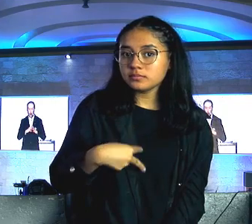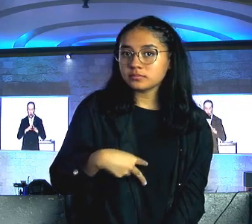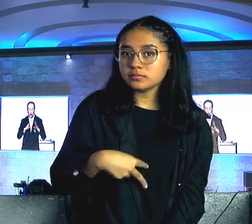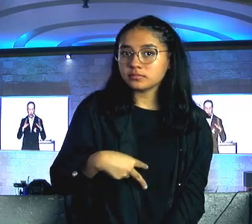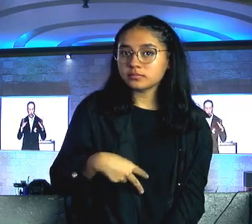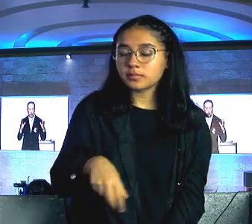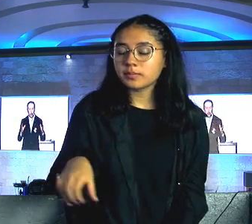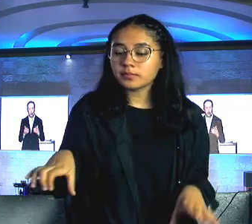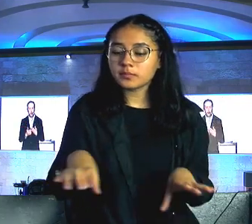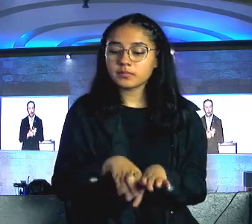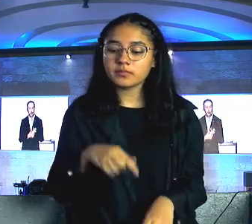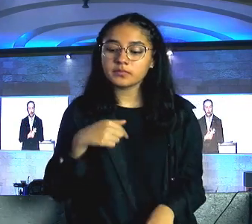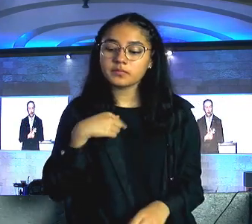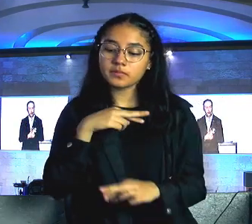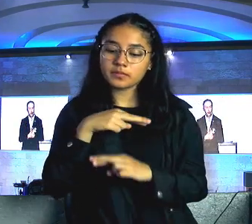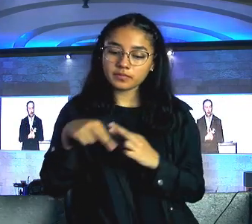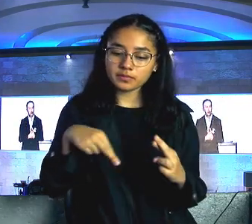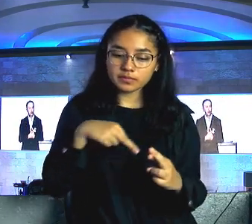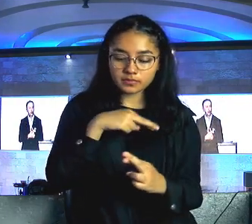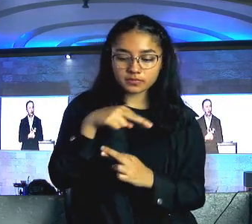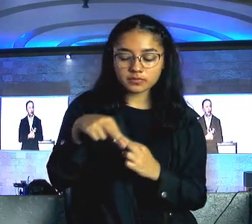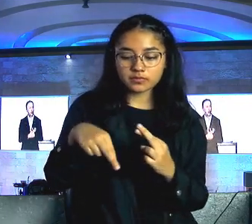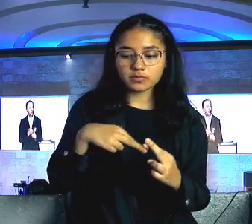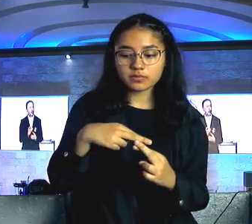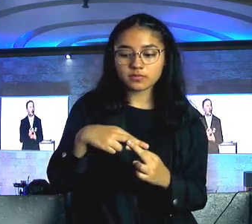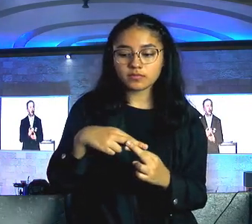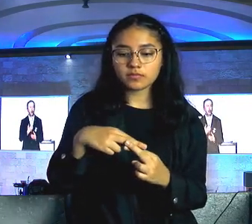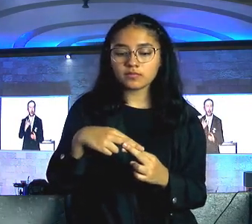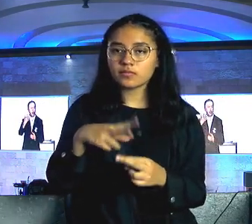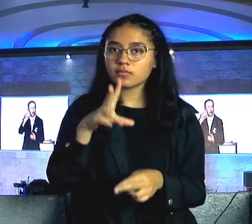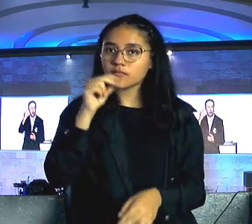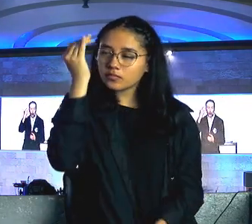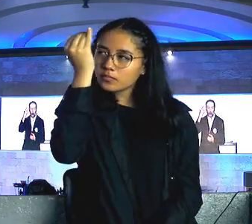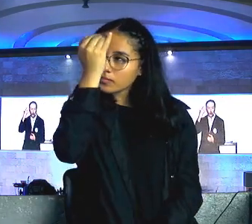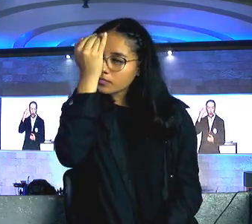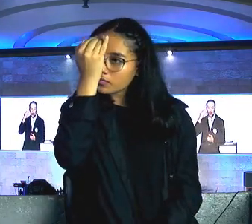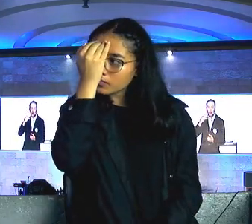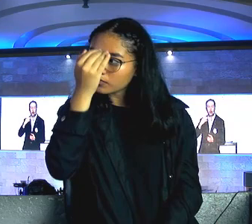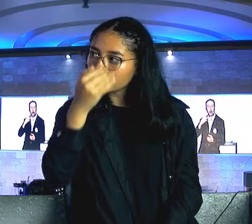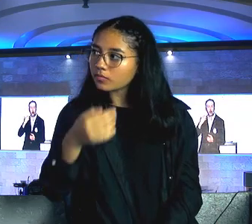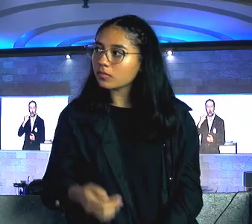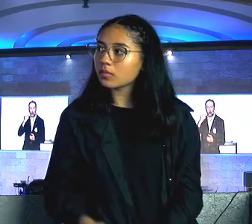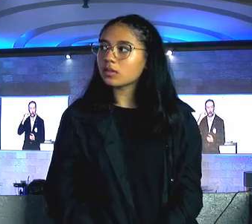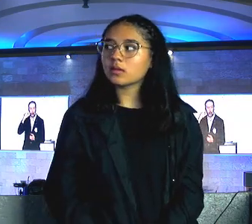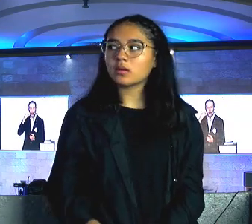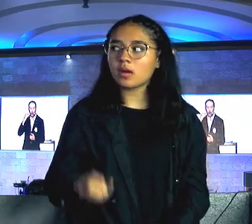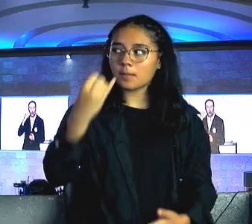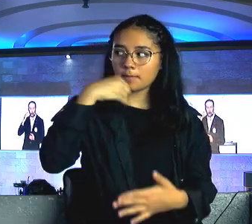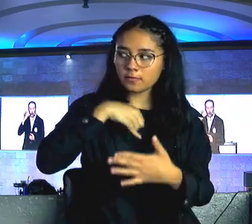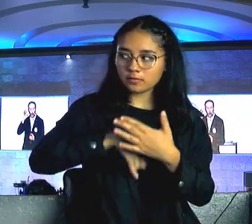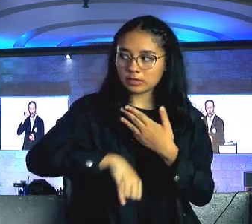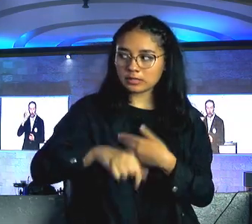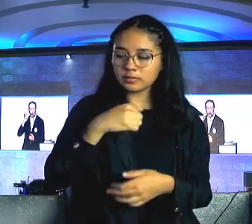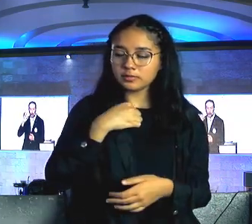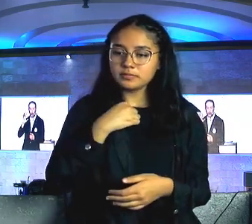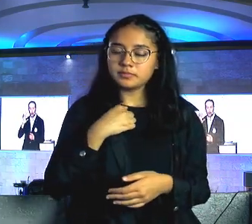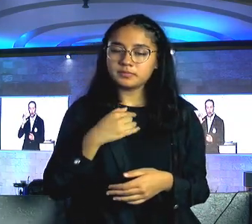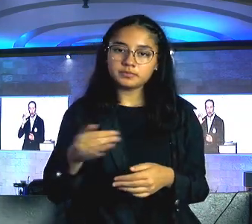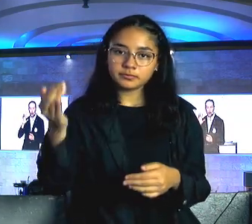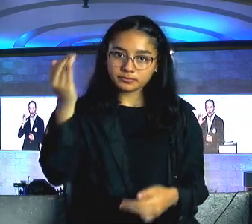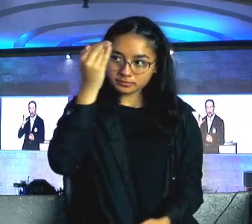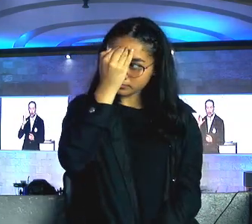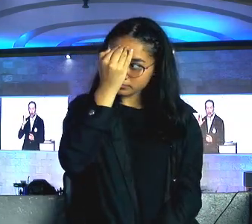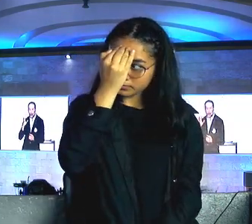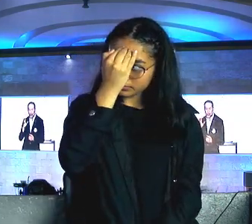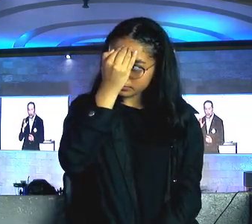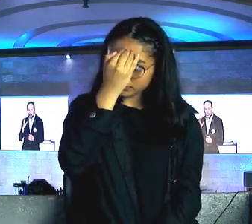cómo me rodea. No había estado consciente de qué tan profundamente me conoce. No había estado consciente